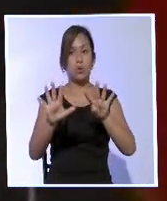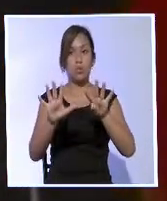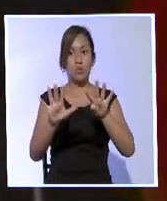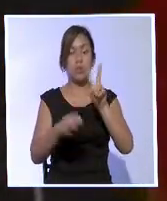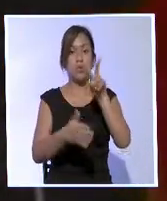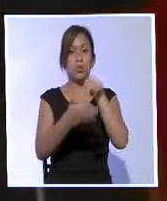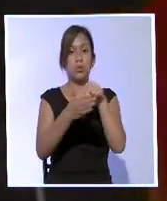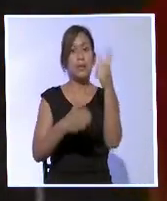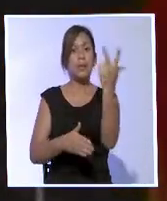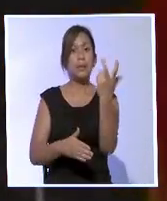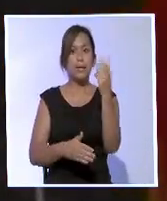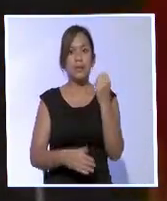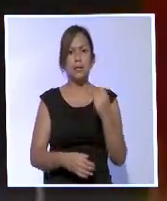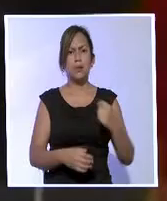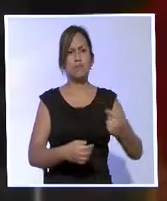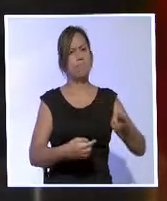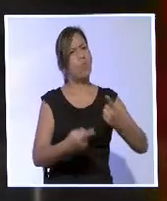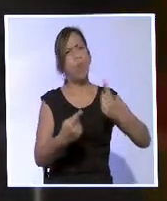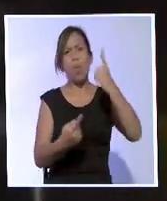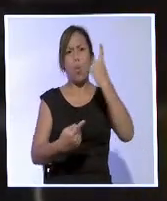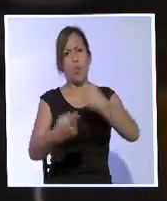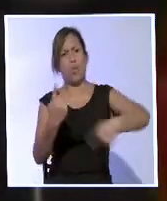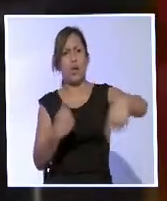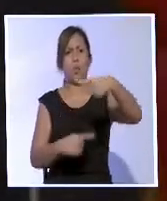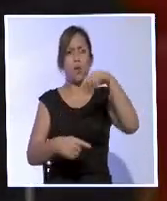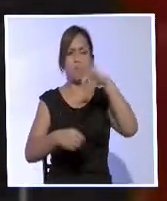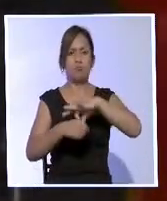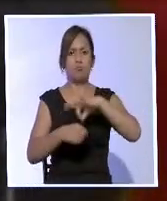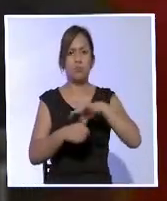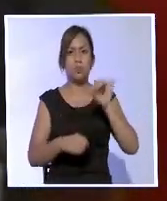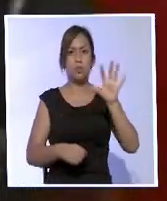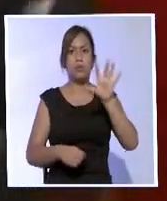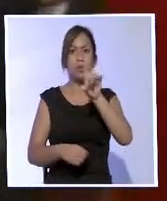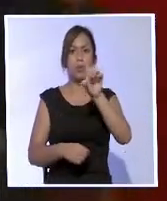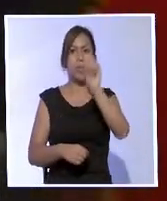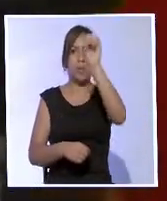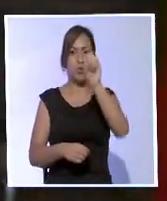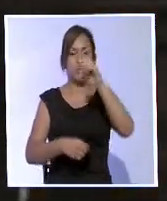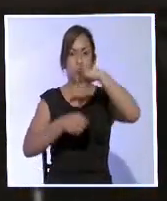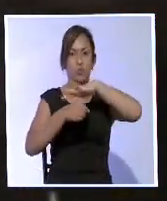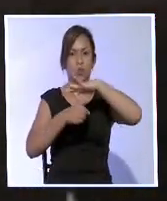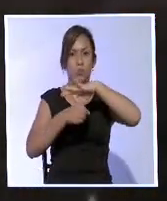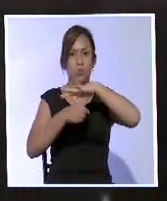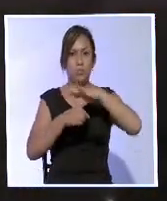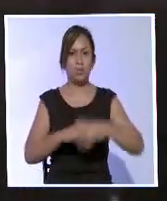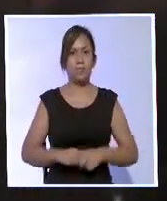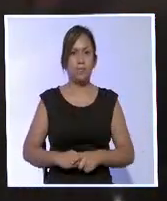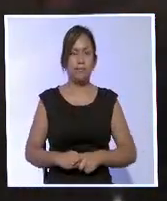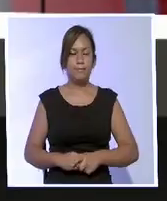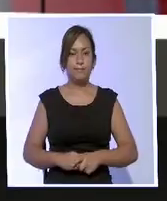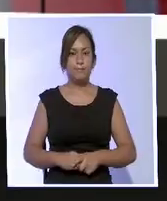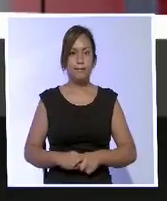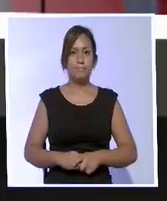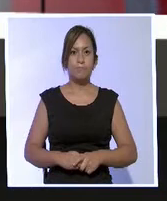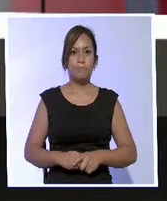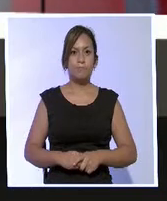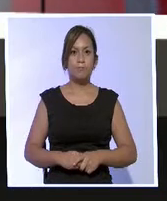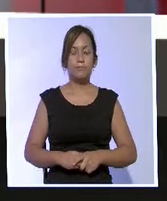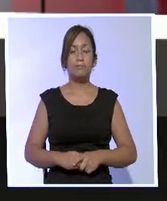en una sola vuelta con más del 52 por ciento de los votos ricardo bravo tml noticias